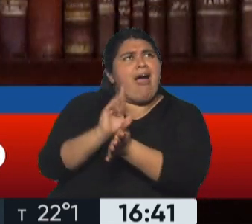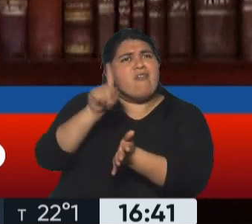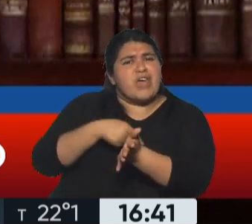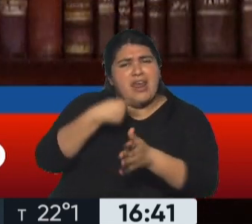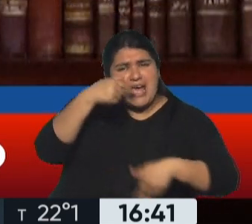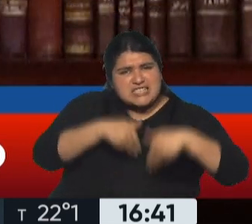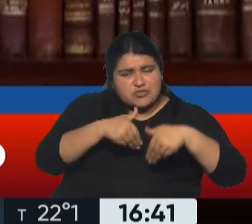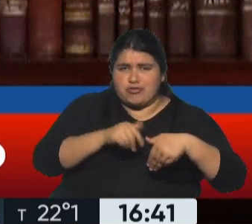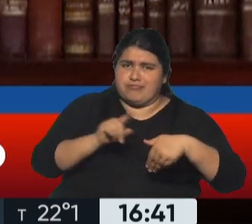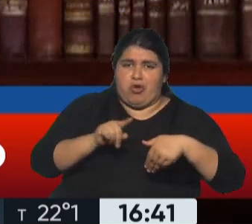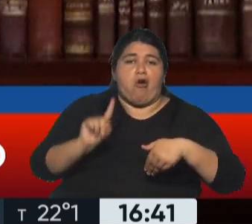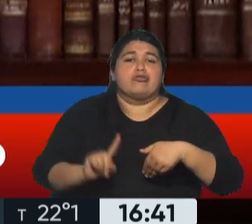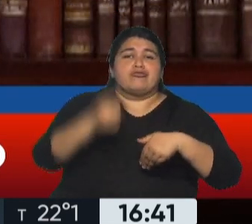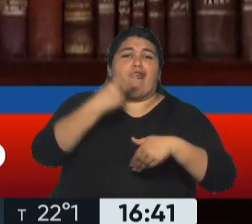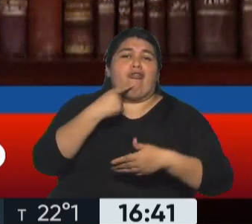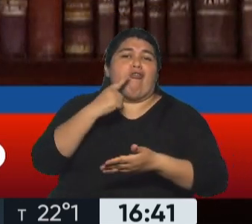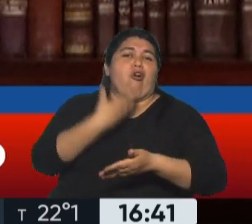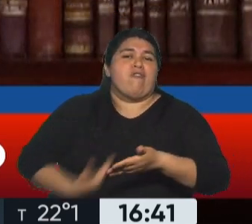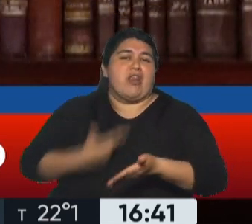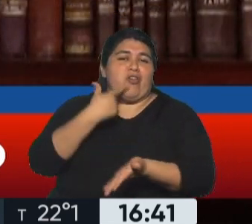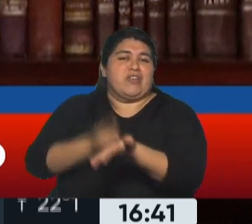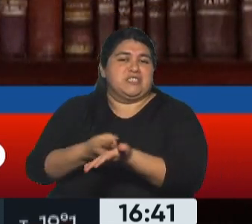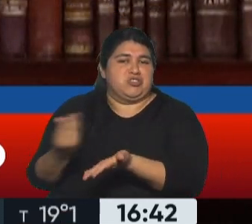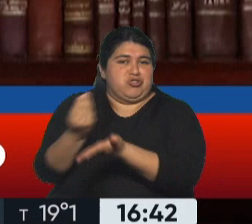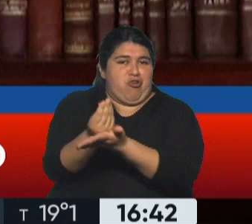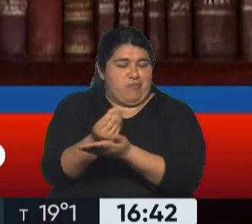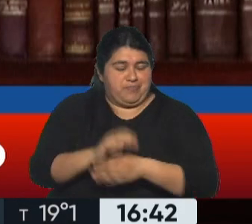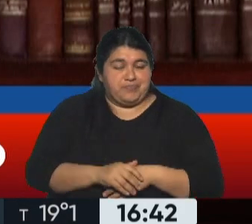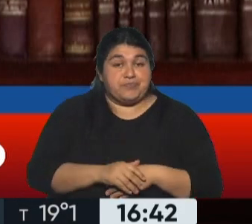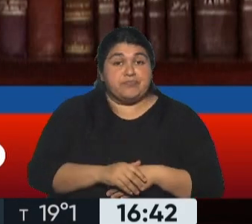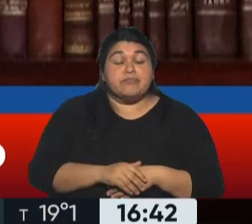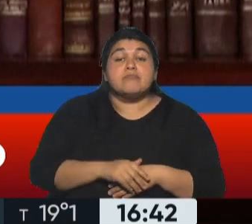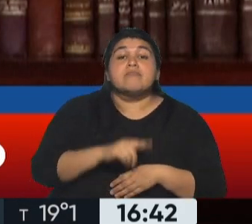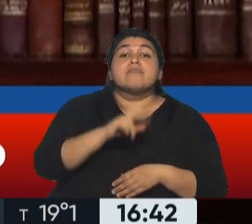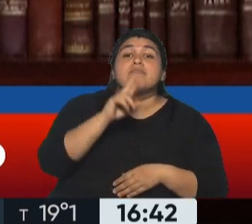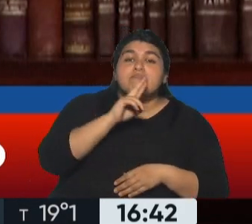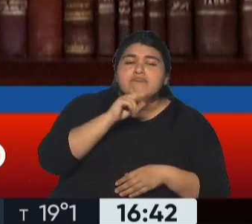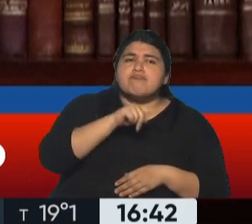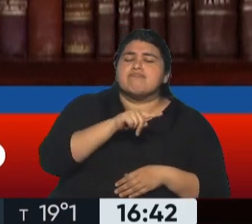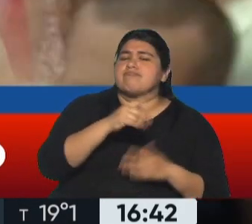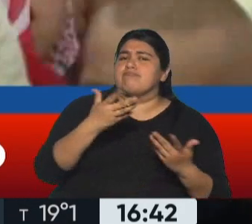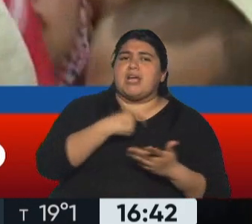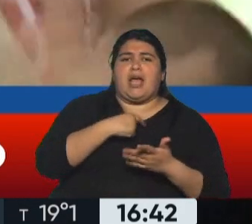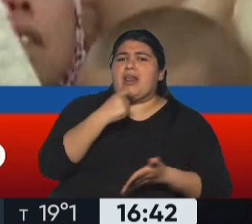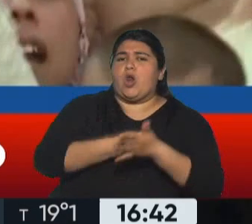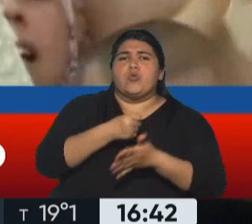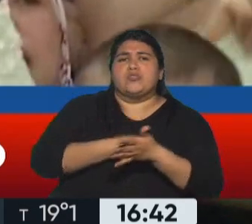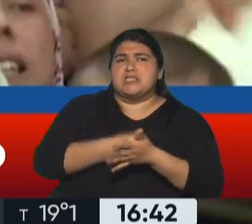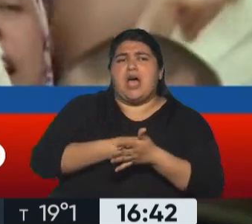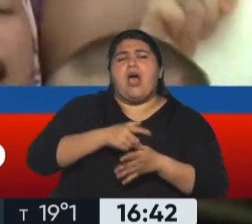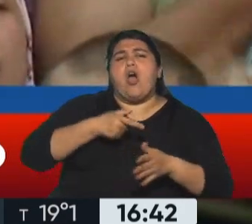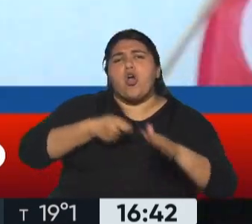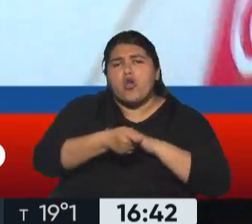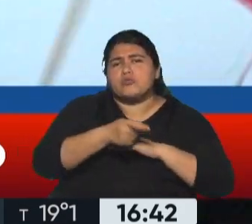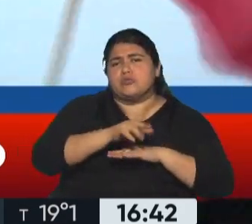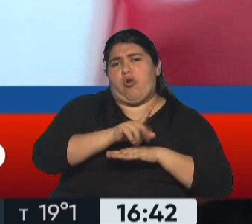sino de una decisión unipersonal del presidente. Saied le encomendó a Bouden la misión de luchar contra la corrupción y responder